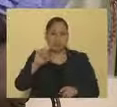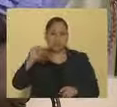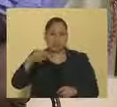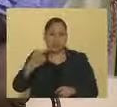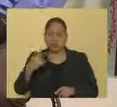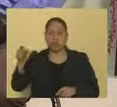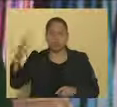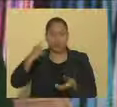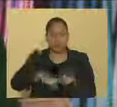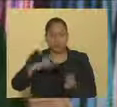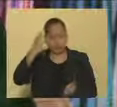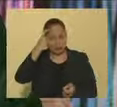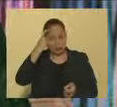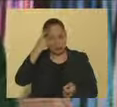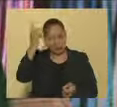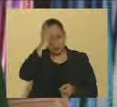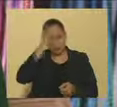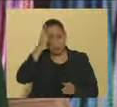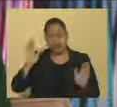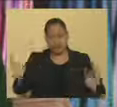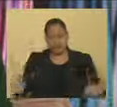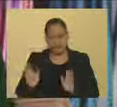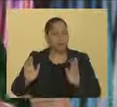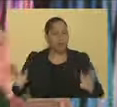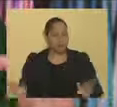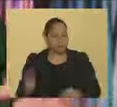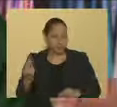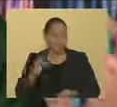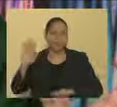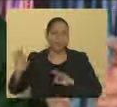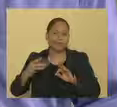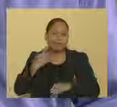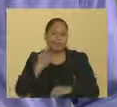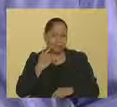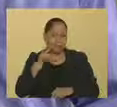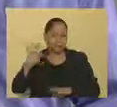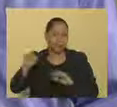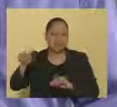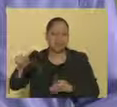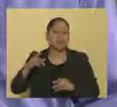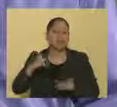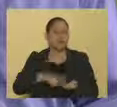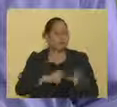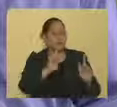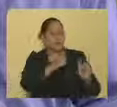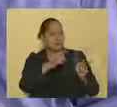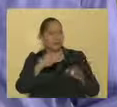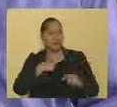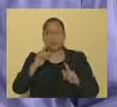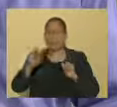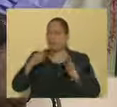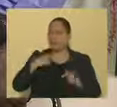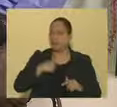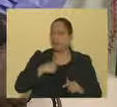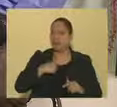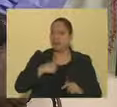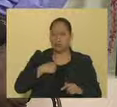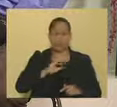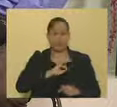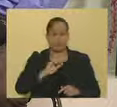hay que saberlos manejar y saberlos tratar, porque si no empiezan a ser objeto de burla en las escuelas.